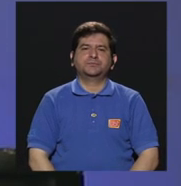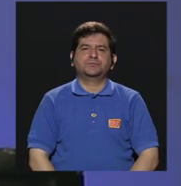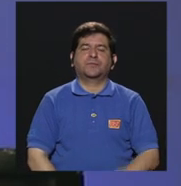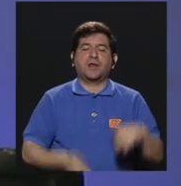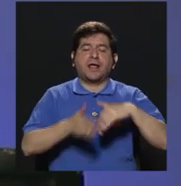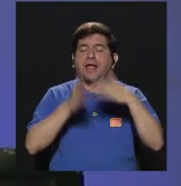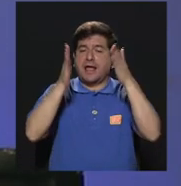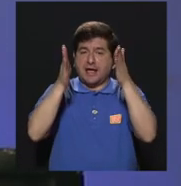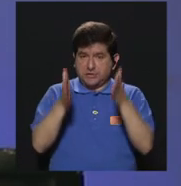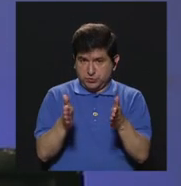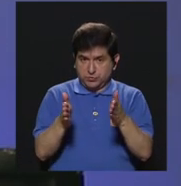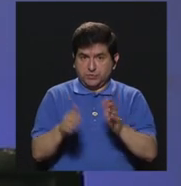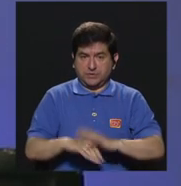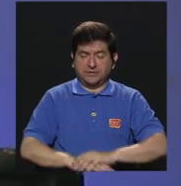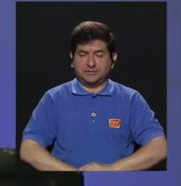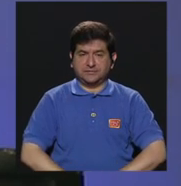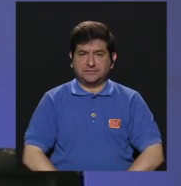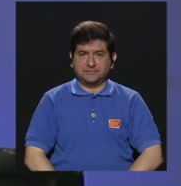estudiantes,